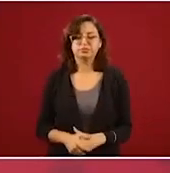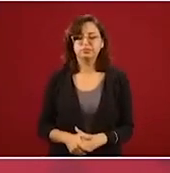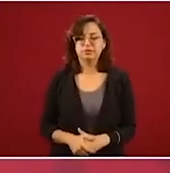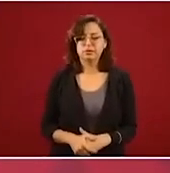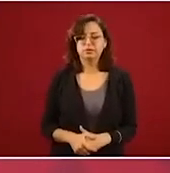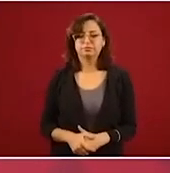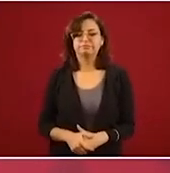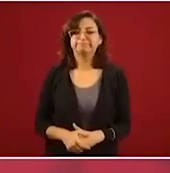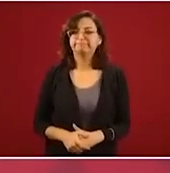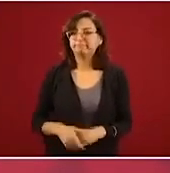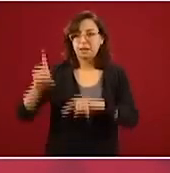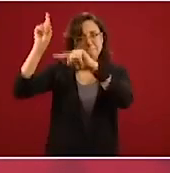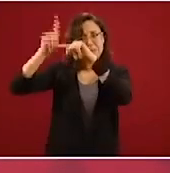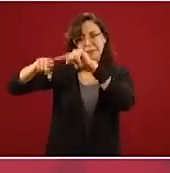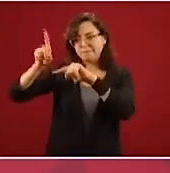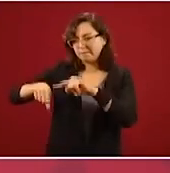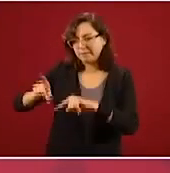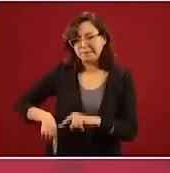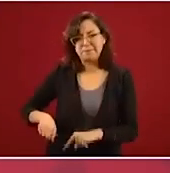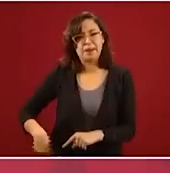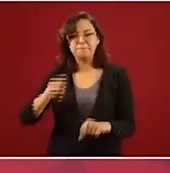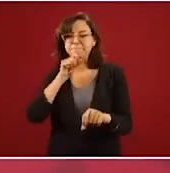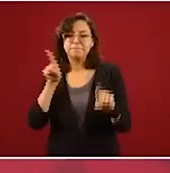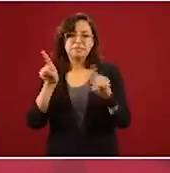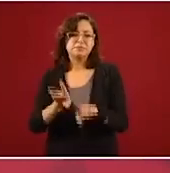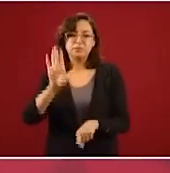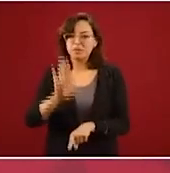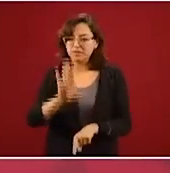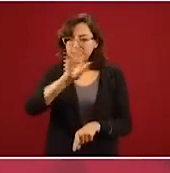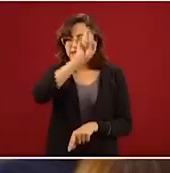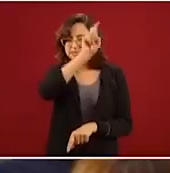el gobierno, de arriba para abajo, como se barren las escaleras.